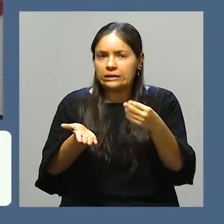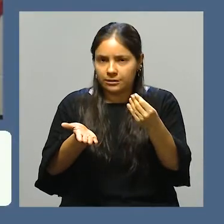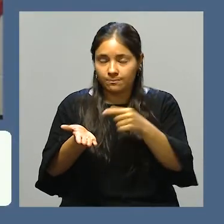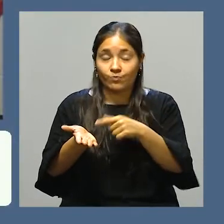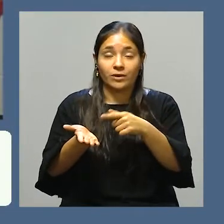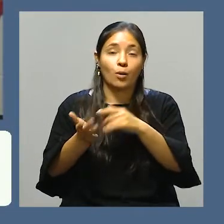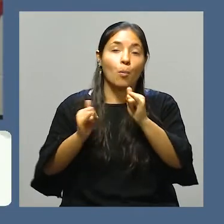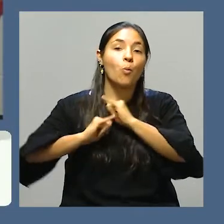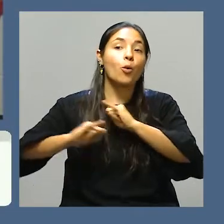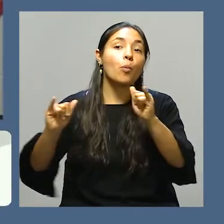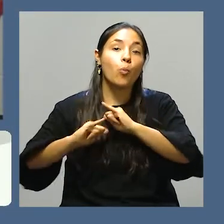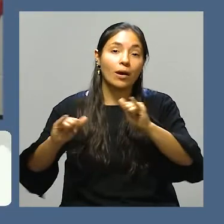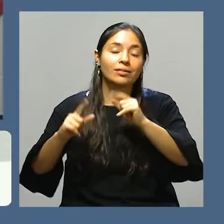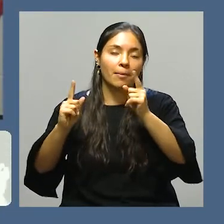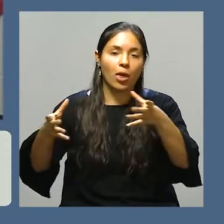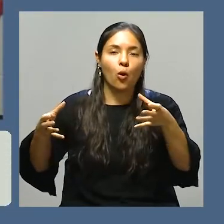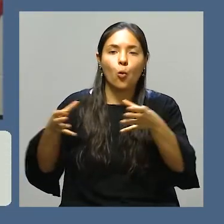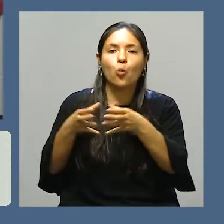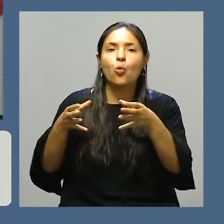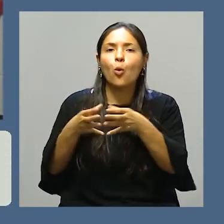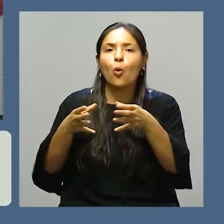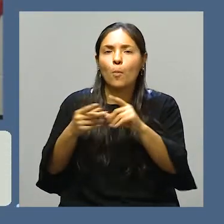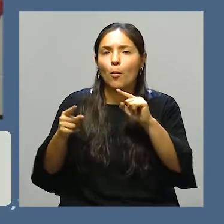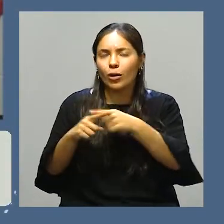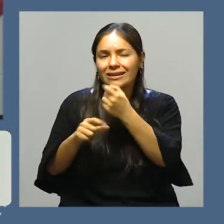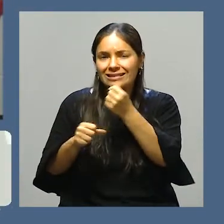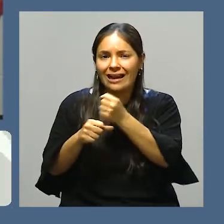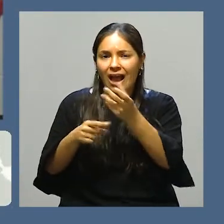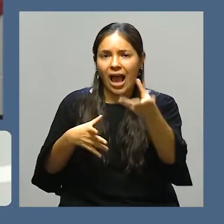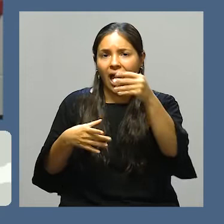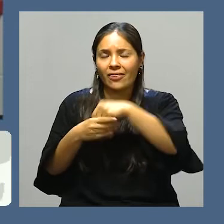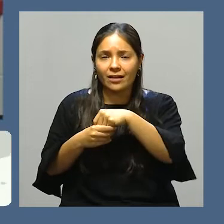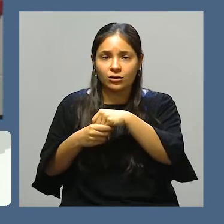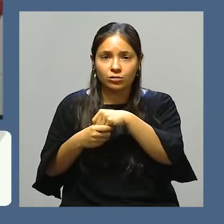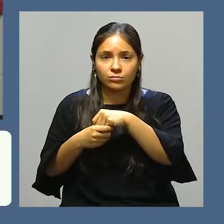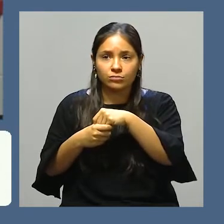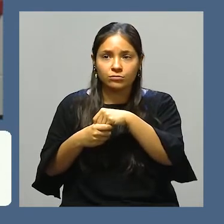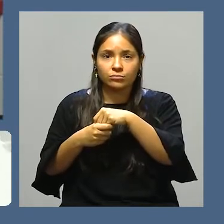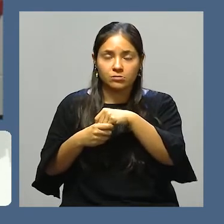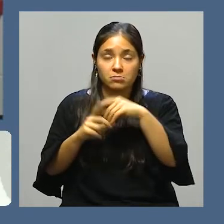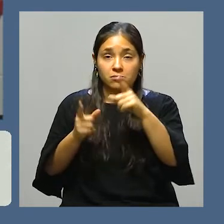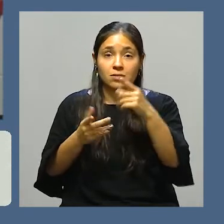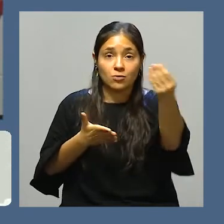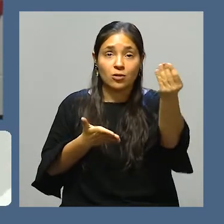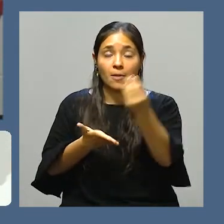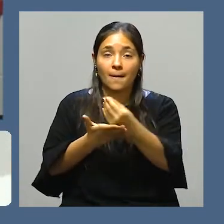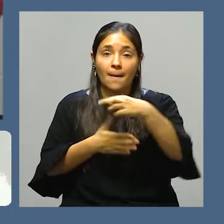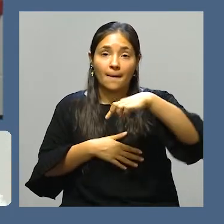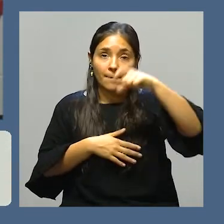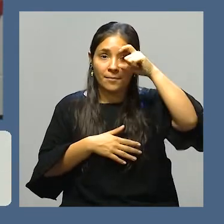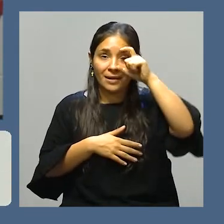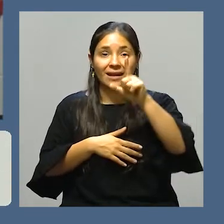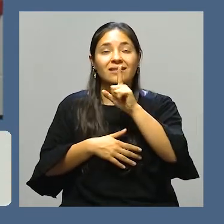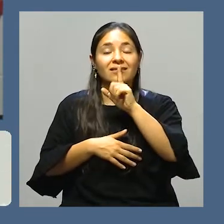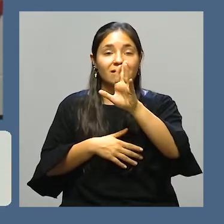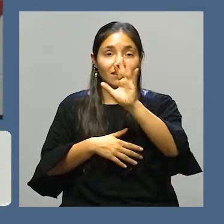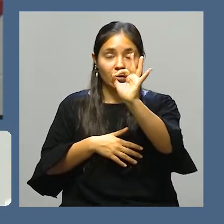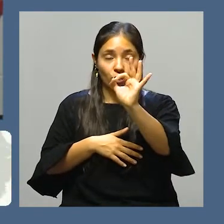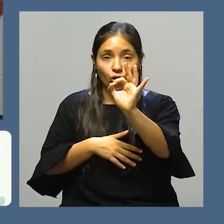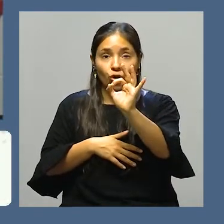protegiendo ese núcleo de inversionistas que se puede mantener como el flujo de caja para el Estado colombiano y